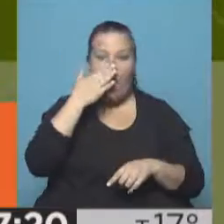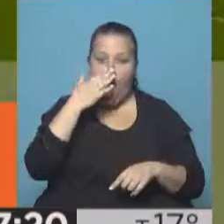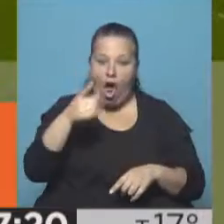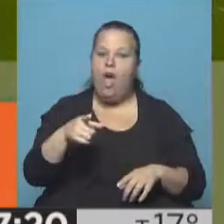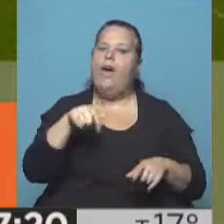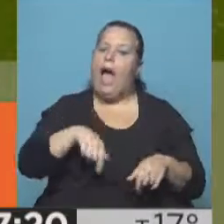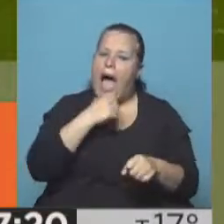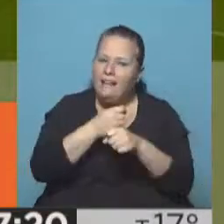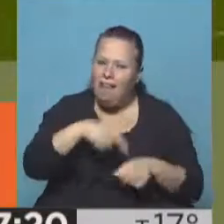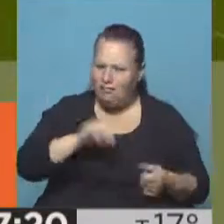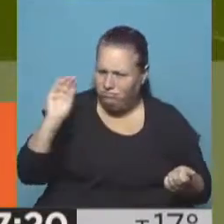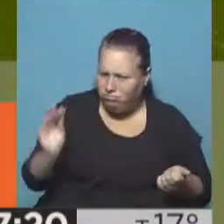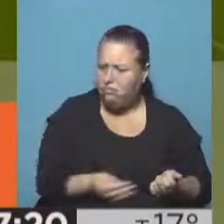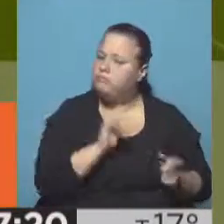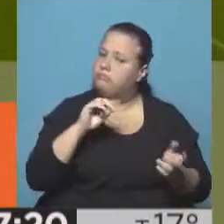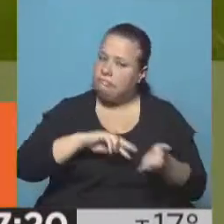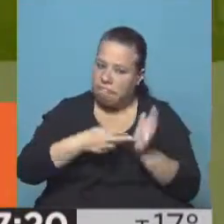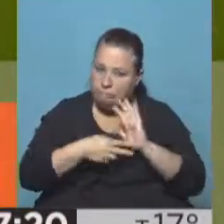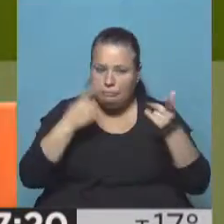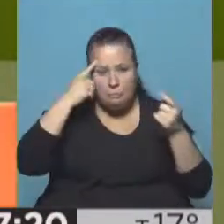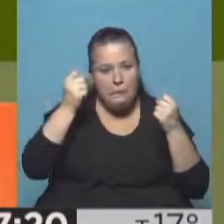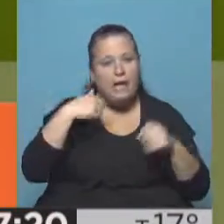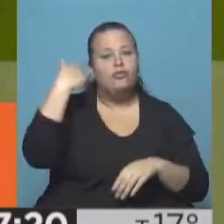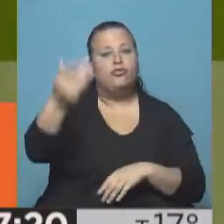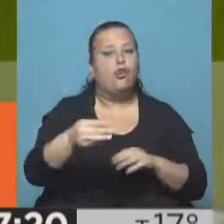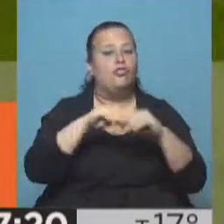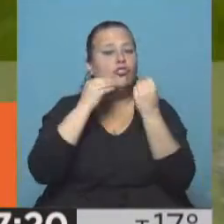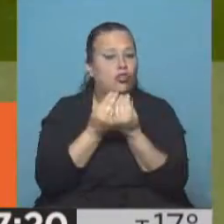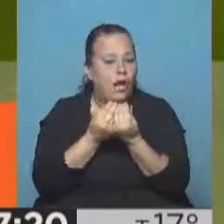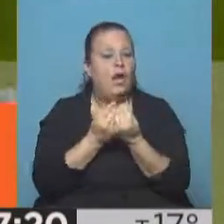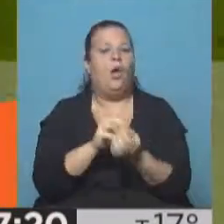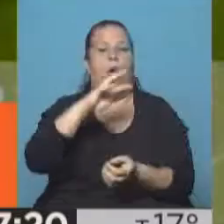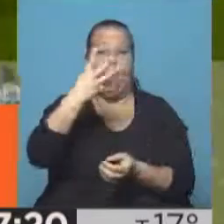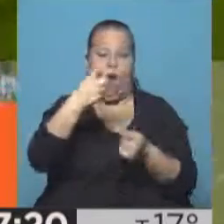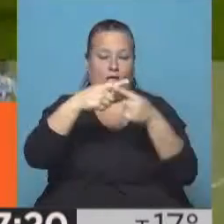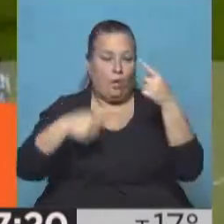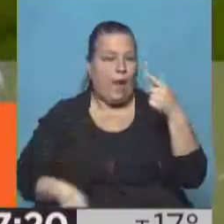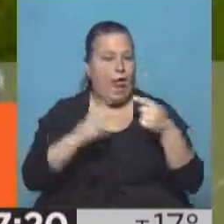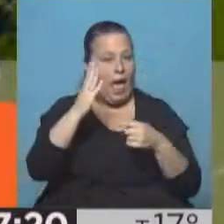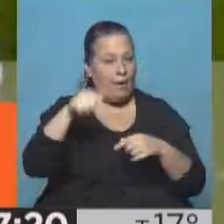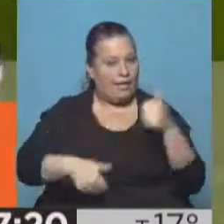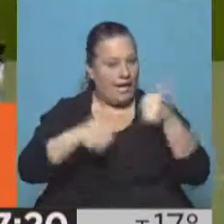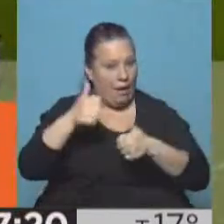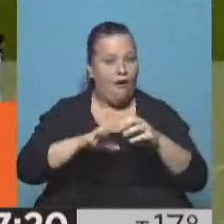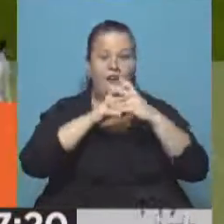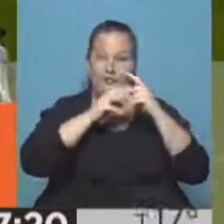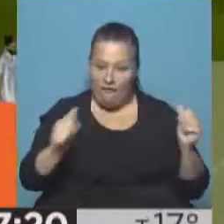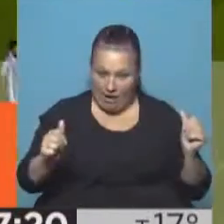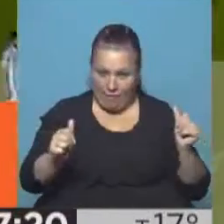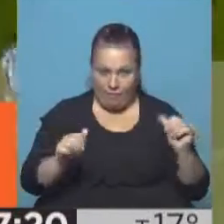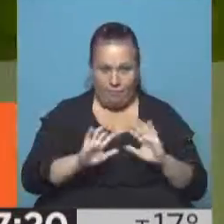que hasta ahora no ha podido ganar y que está realmente comprometido pensando en lo que serán los promedios y los 4 descensos que tendrá este campeonato una vez que